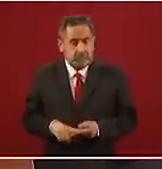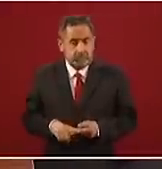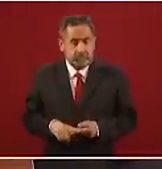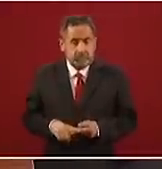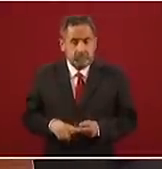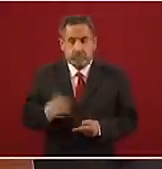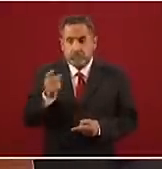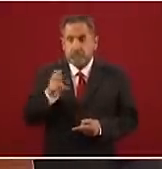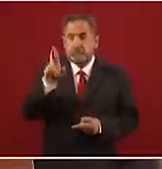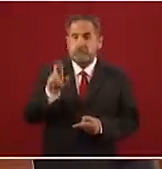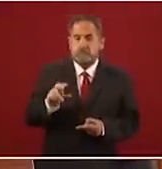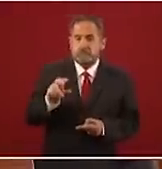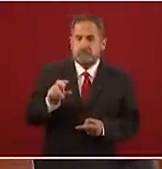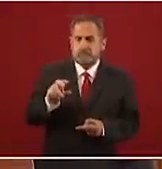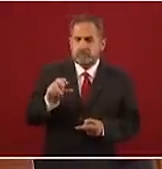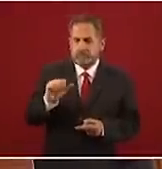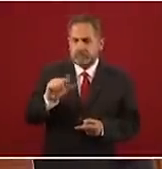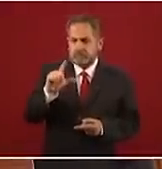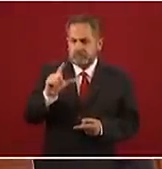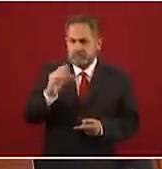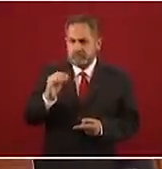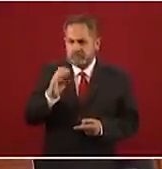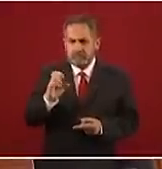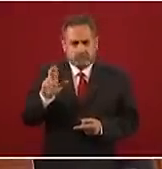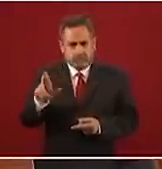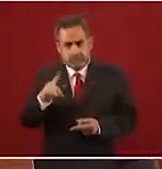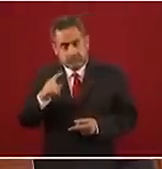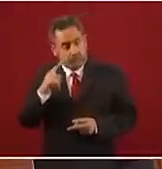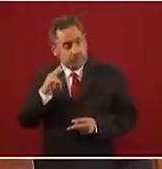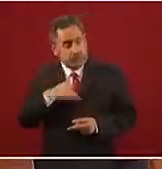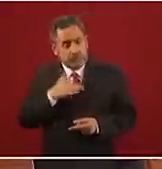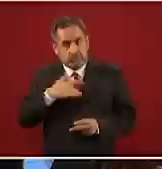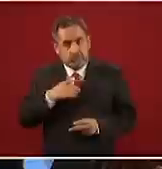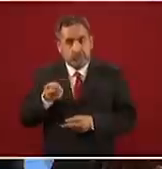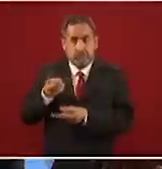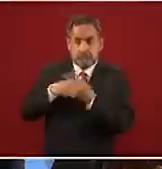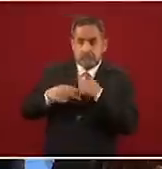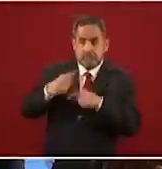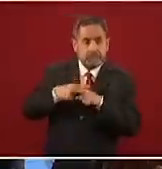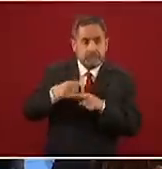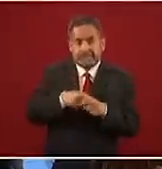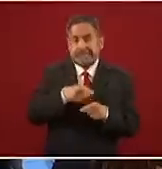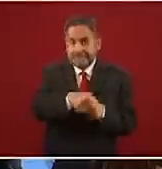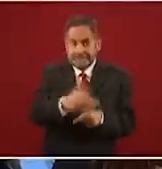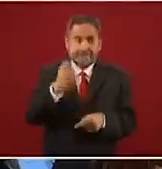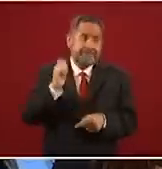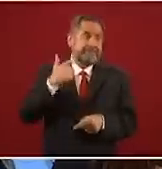el doctor Jorge Alcocer, que por cierto viene de los institutos.